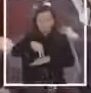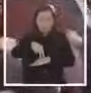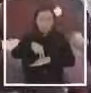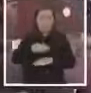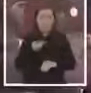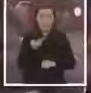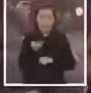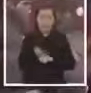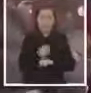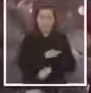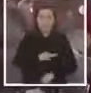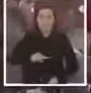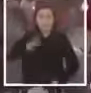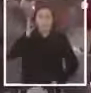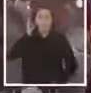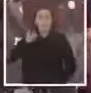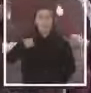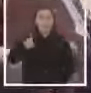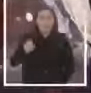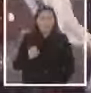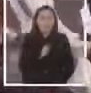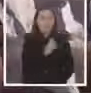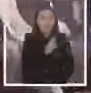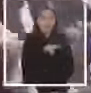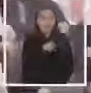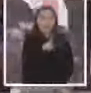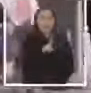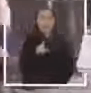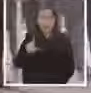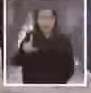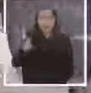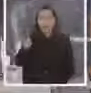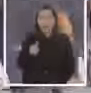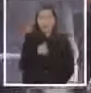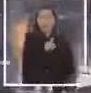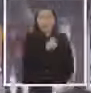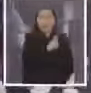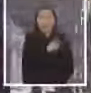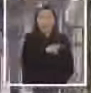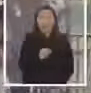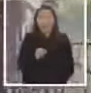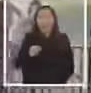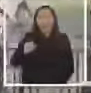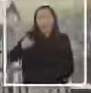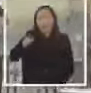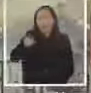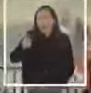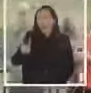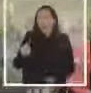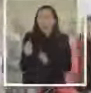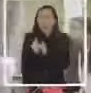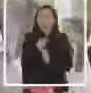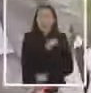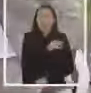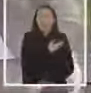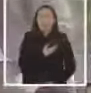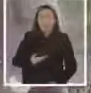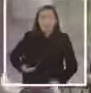este discurso entonces en la que ha hecho varios análisis, pero uno de los últimos tiene que ver con este llamado a la